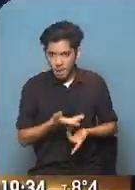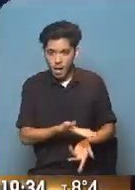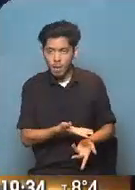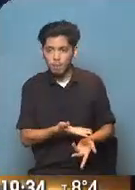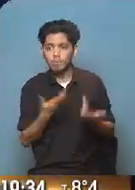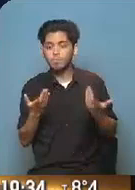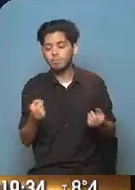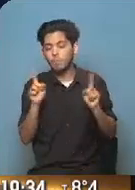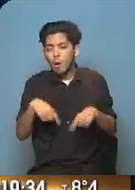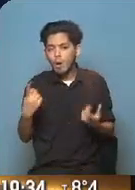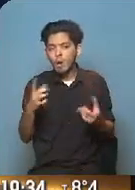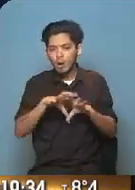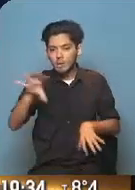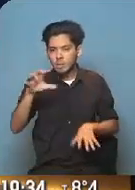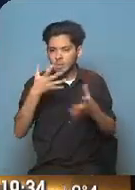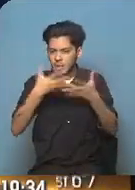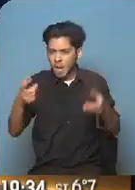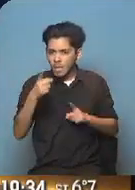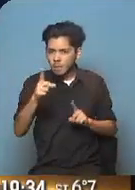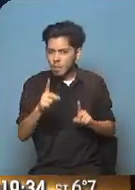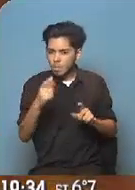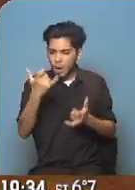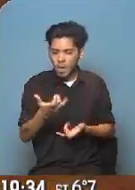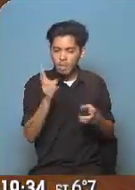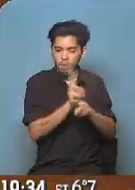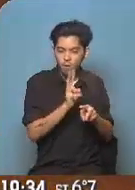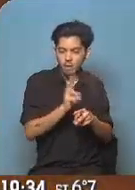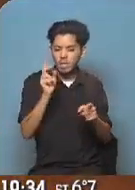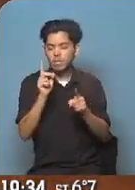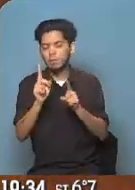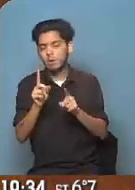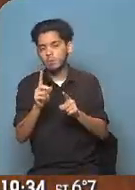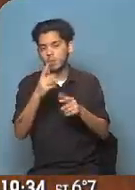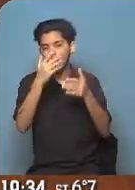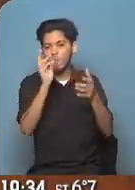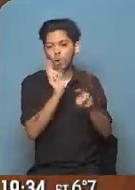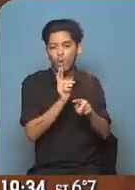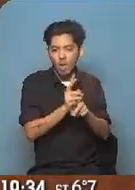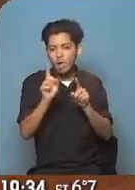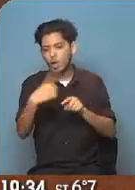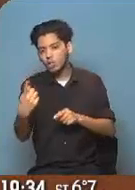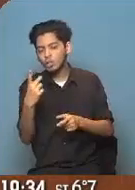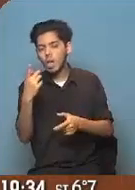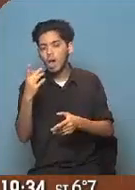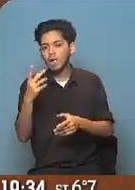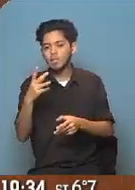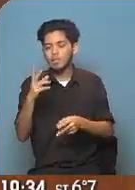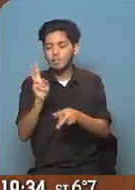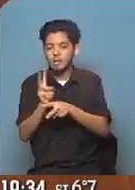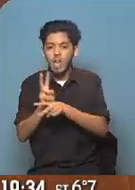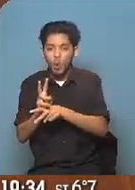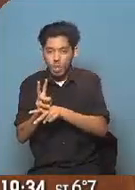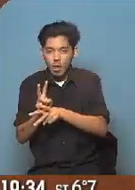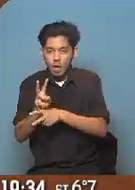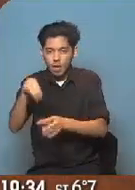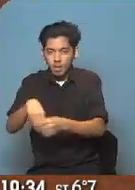es lo que generó esa división tajante que nosotros tenemos entre defensa y seguridad interior para que la fuerza armada que se habían involucrado muy fuertemente en el